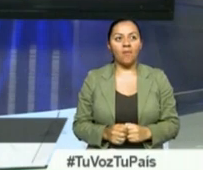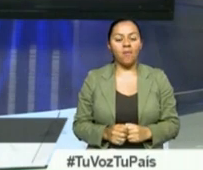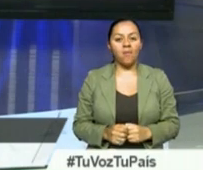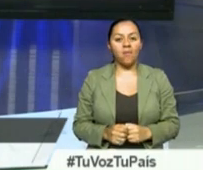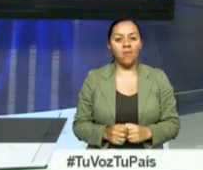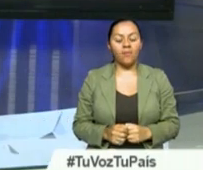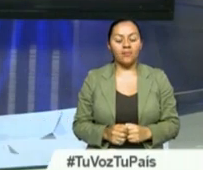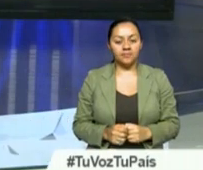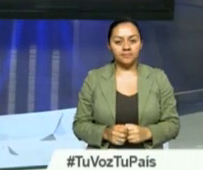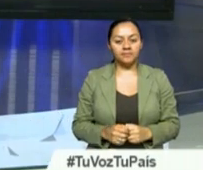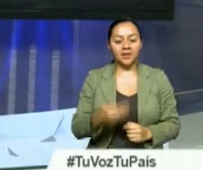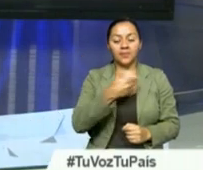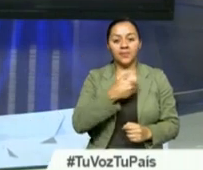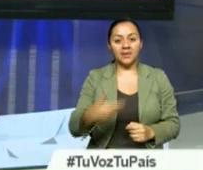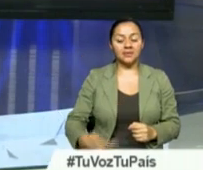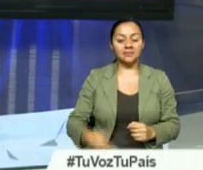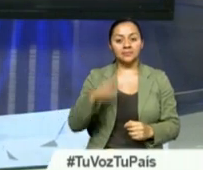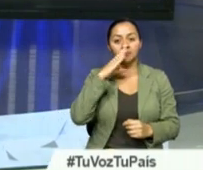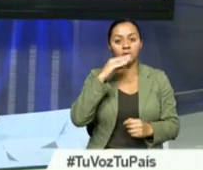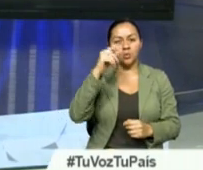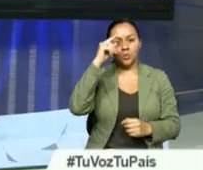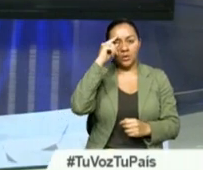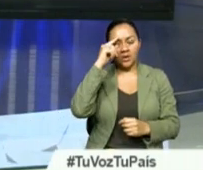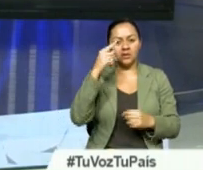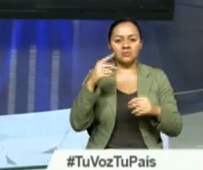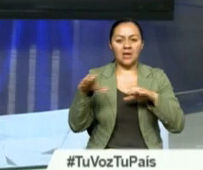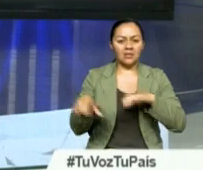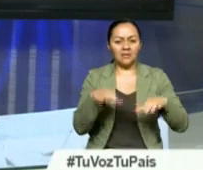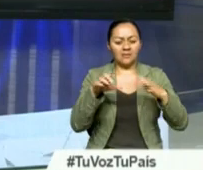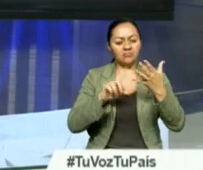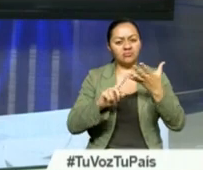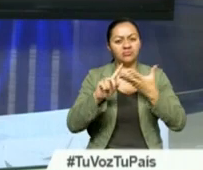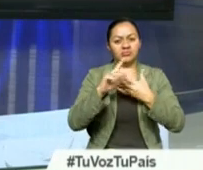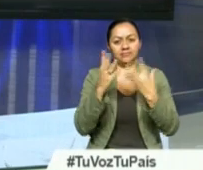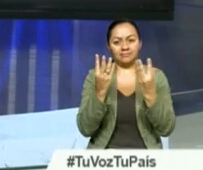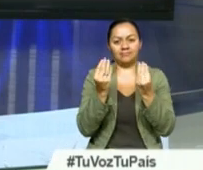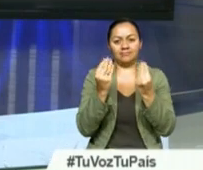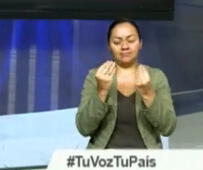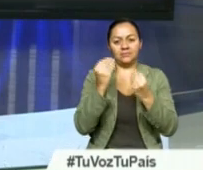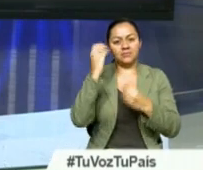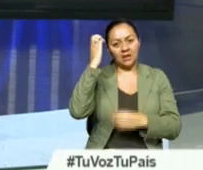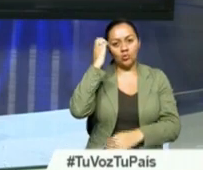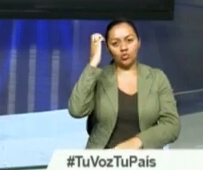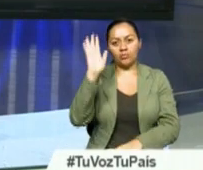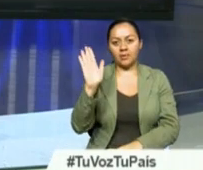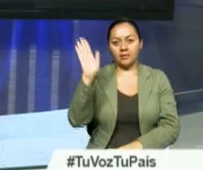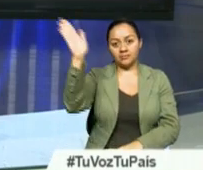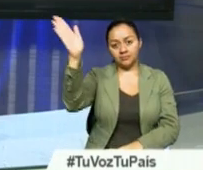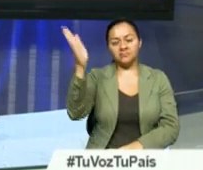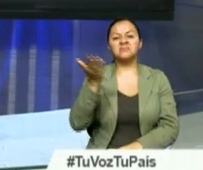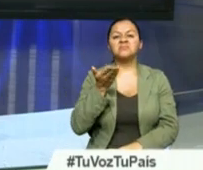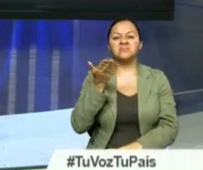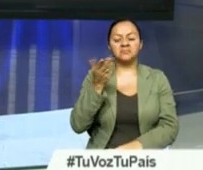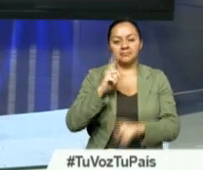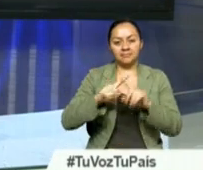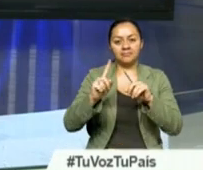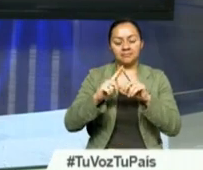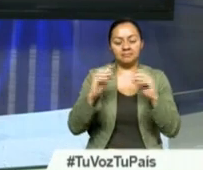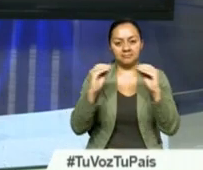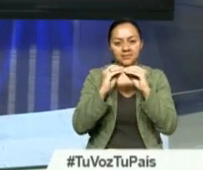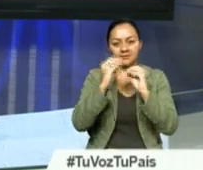información. El presidente Rafael Correa cumplirá con varias actividades durante su agenda en Europa. Le contamos cuáles son en la siguiente